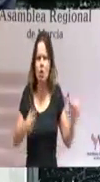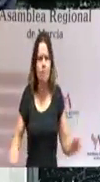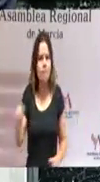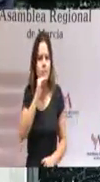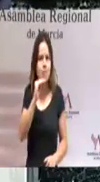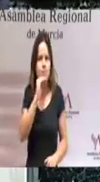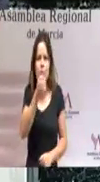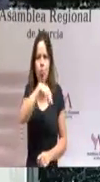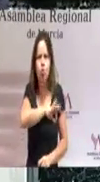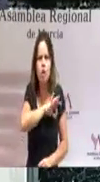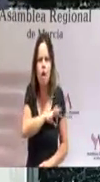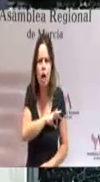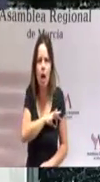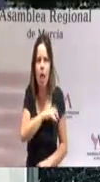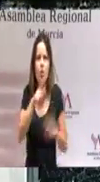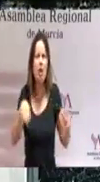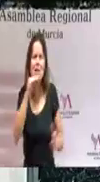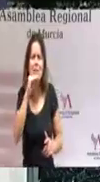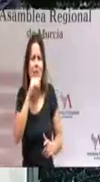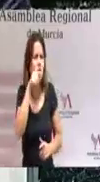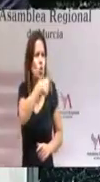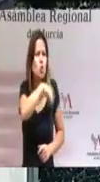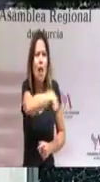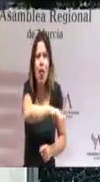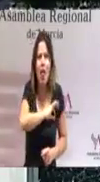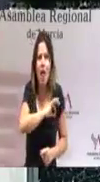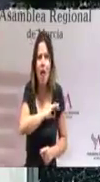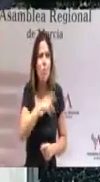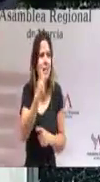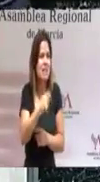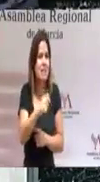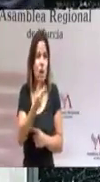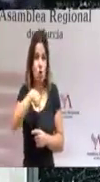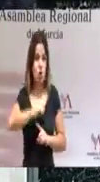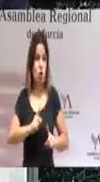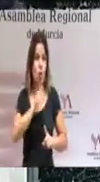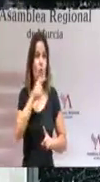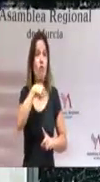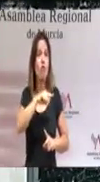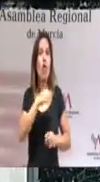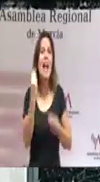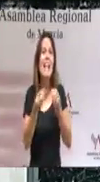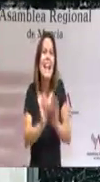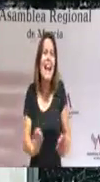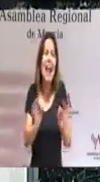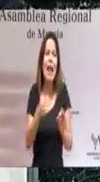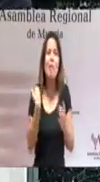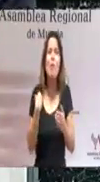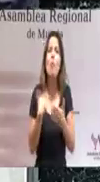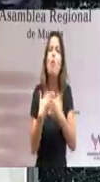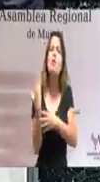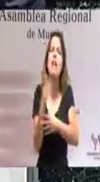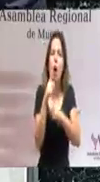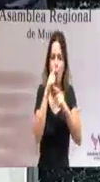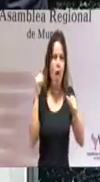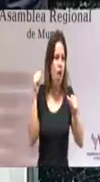con ustedes, señor presidente, con ustedes, no con nosotros, con ustedes, porque no han hecho nada en las propuestas a lo largo del último